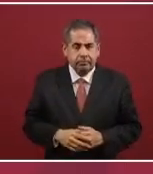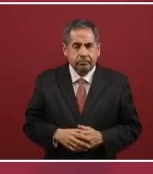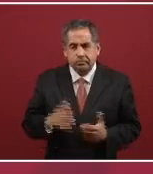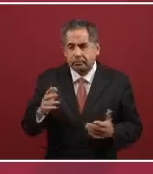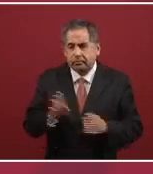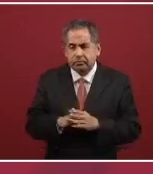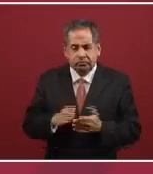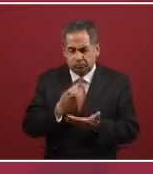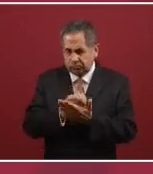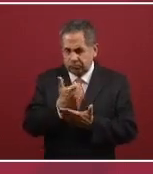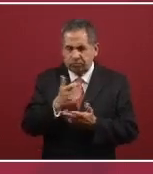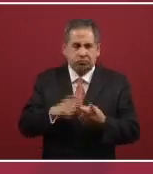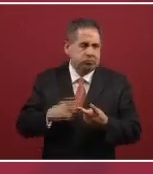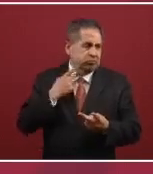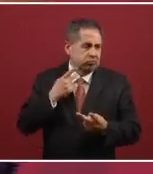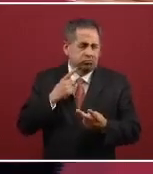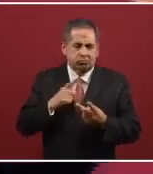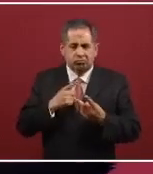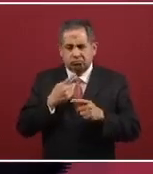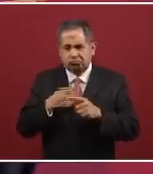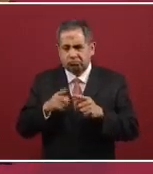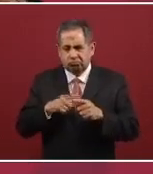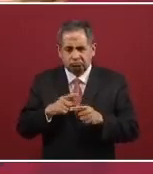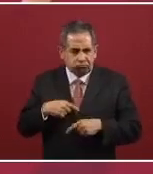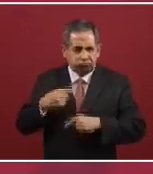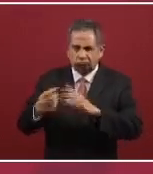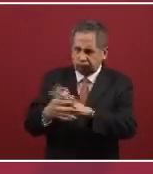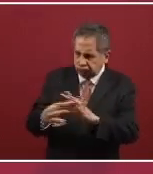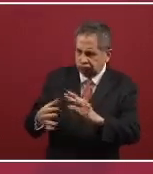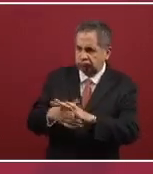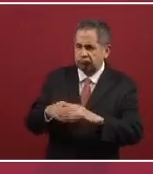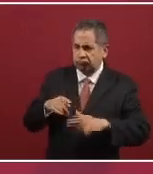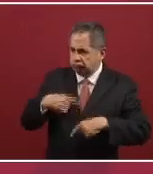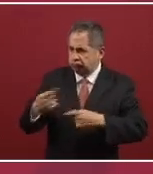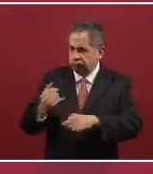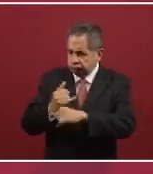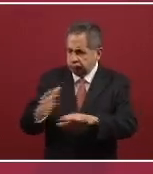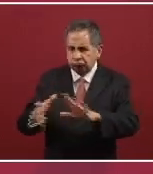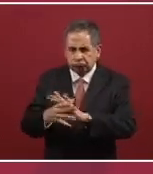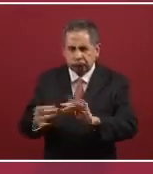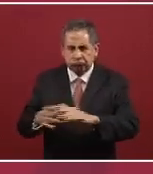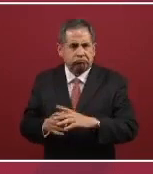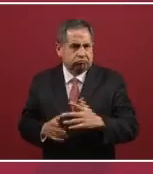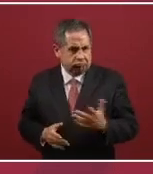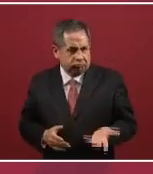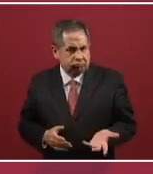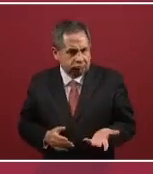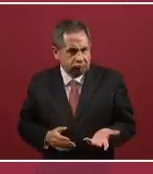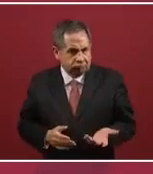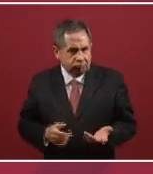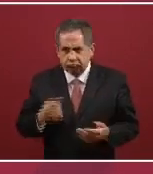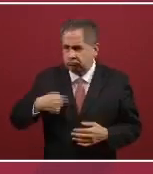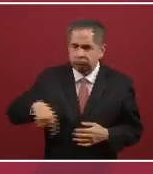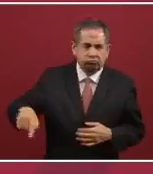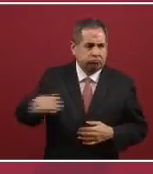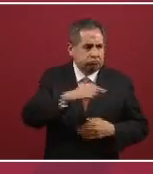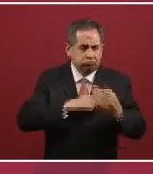De economía y de política, si se explica, si se informa, y todos tenemos que